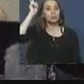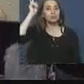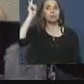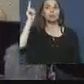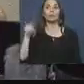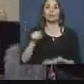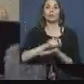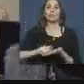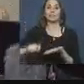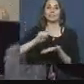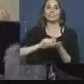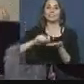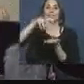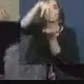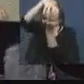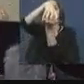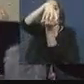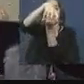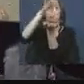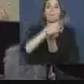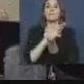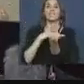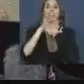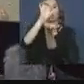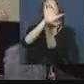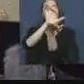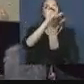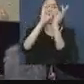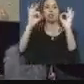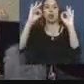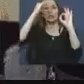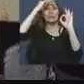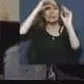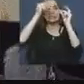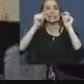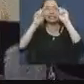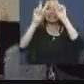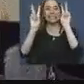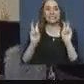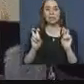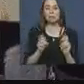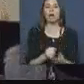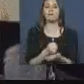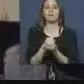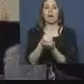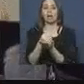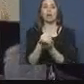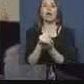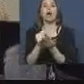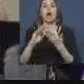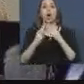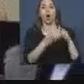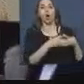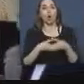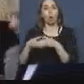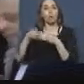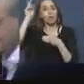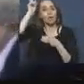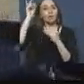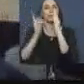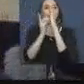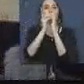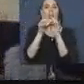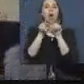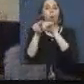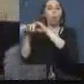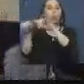una Secretaría de Estado especializada ayudará ciertamente a un desarrollo equitativo de las comunidades indígenas en su